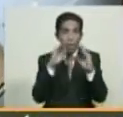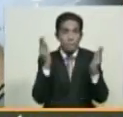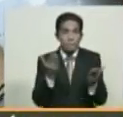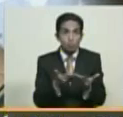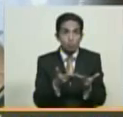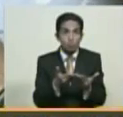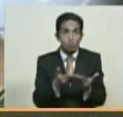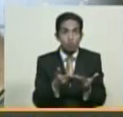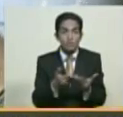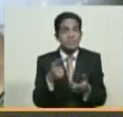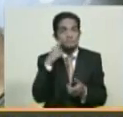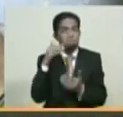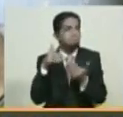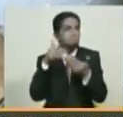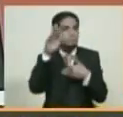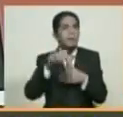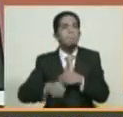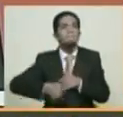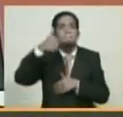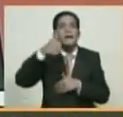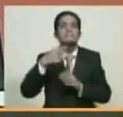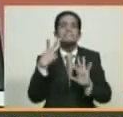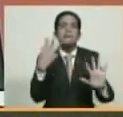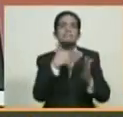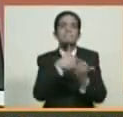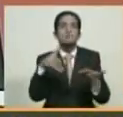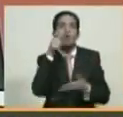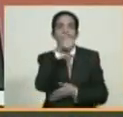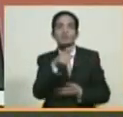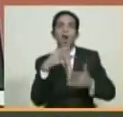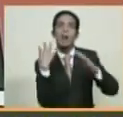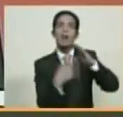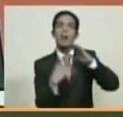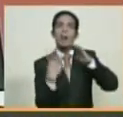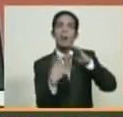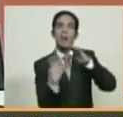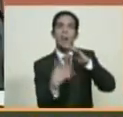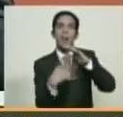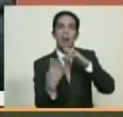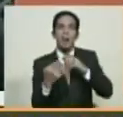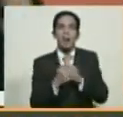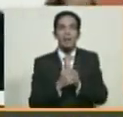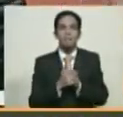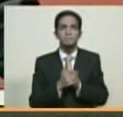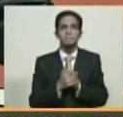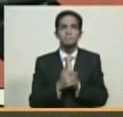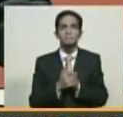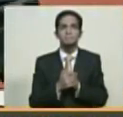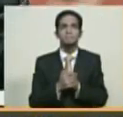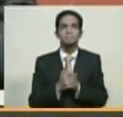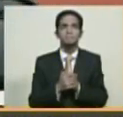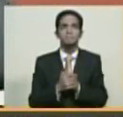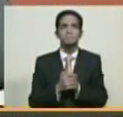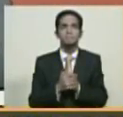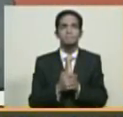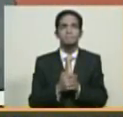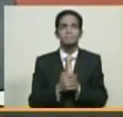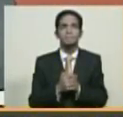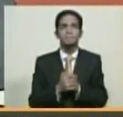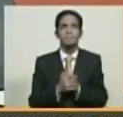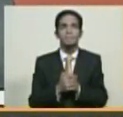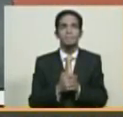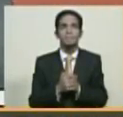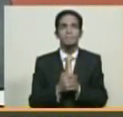número de desplazados internos, más de 7 millones. Este país, que además es el que tiene el mayor número de